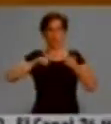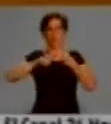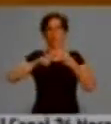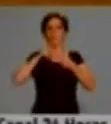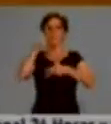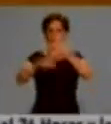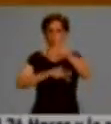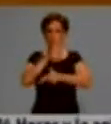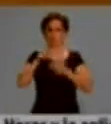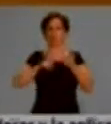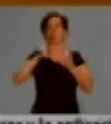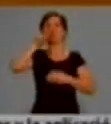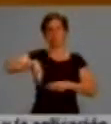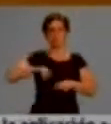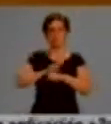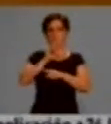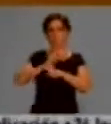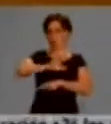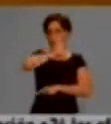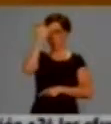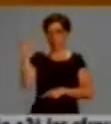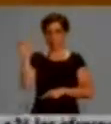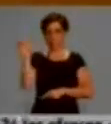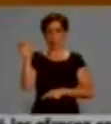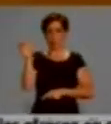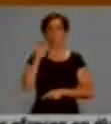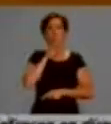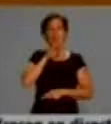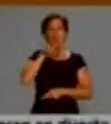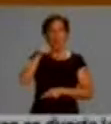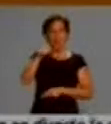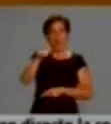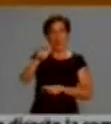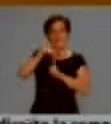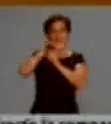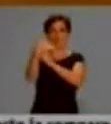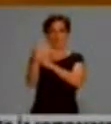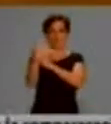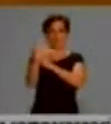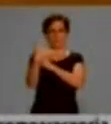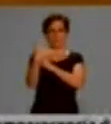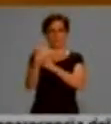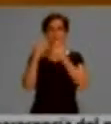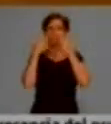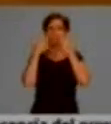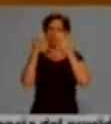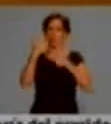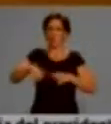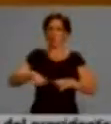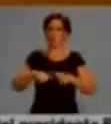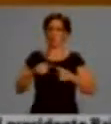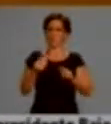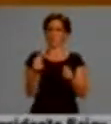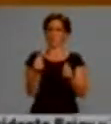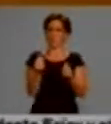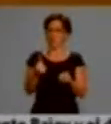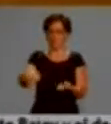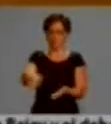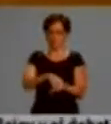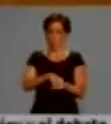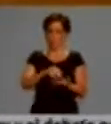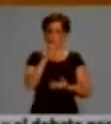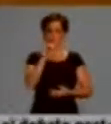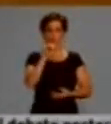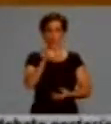Vasco y en el Parlamento Europeo. Y todo aquello tenía muchos elementos dudosos.